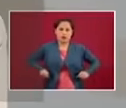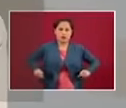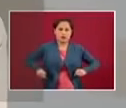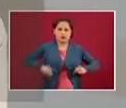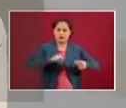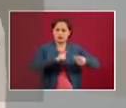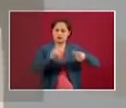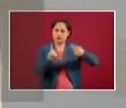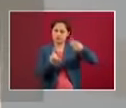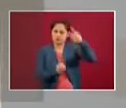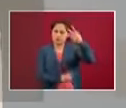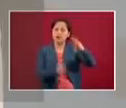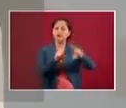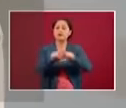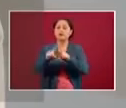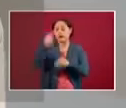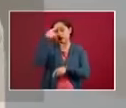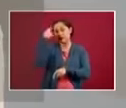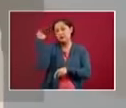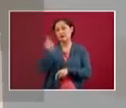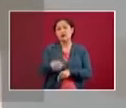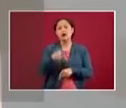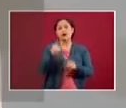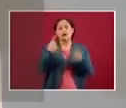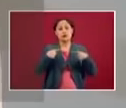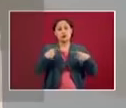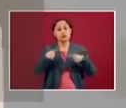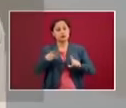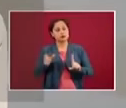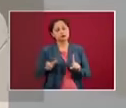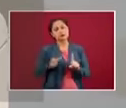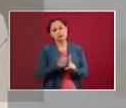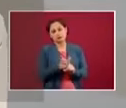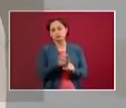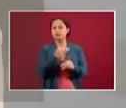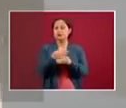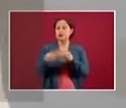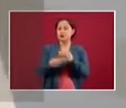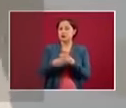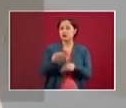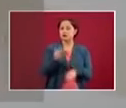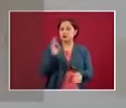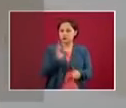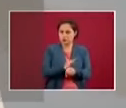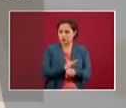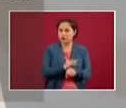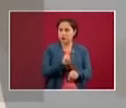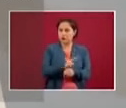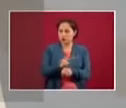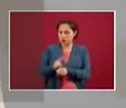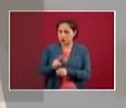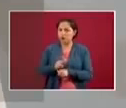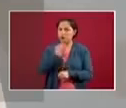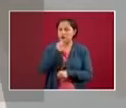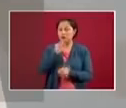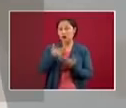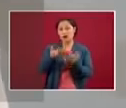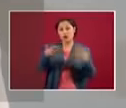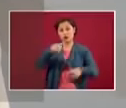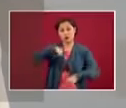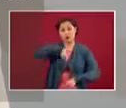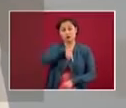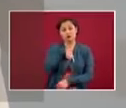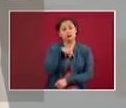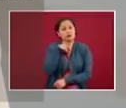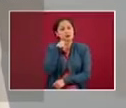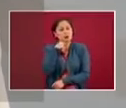distancia, no saludar de mano ni beso, suspensión de eventos masivos y las concentraciones de personas en espacios